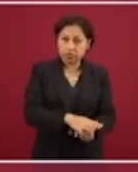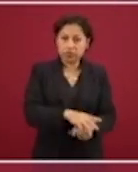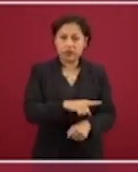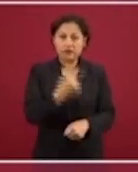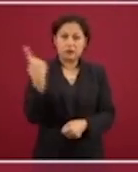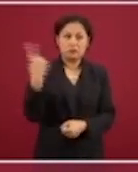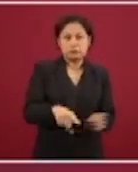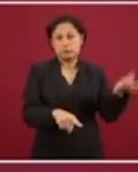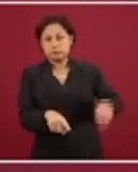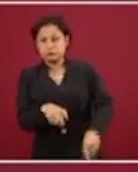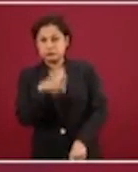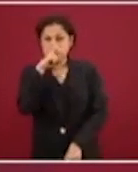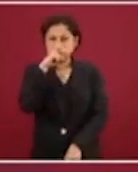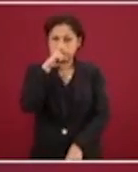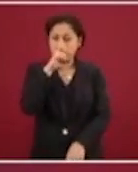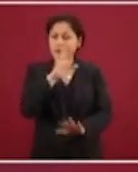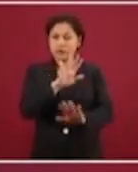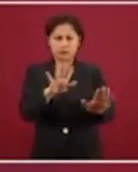no fue toque de queda,